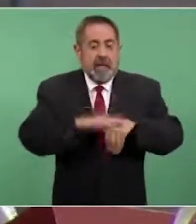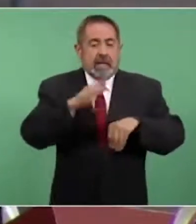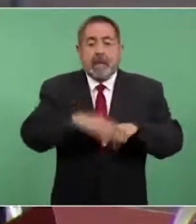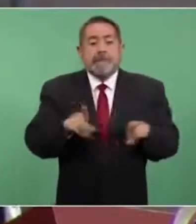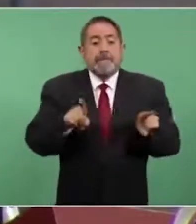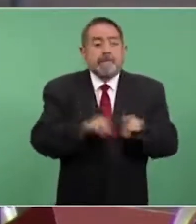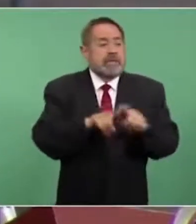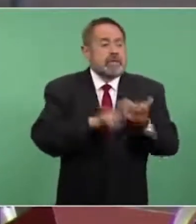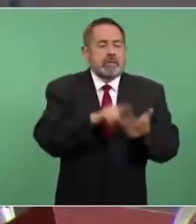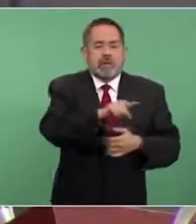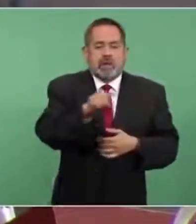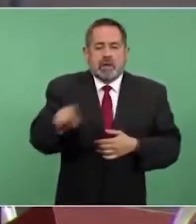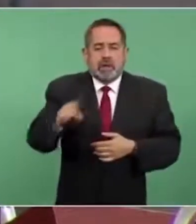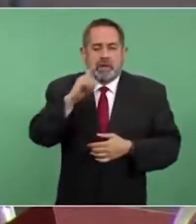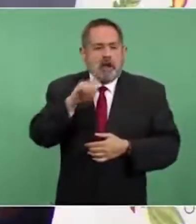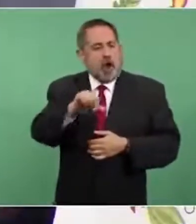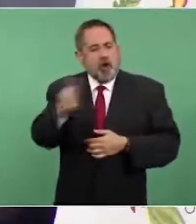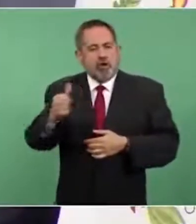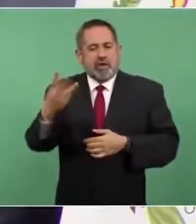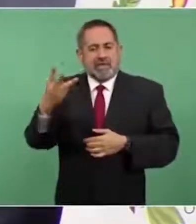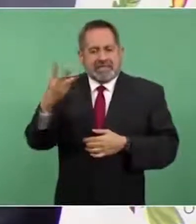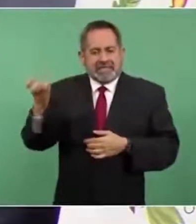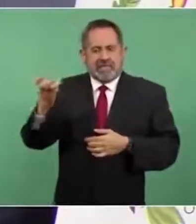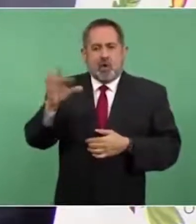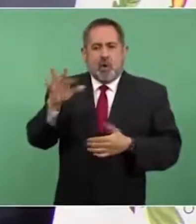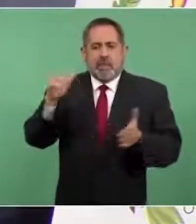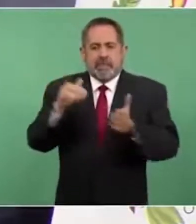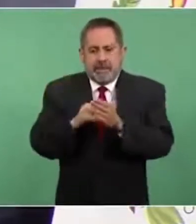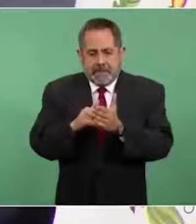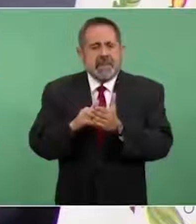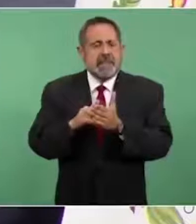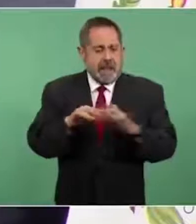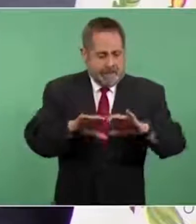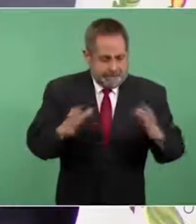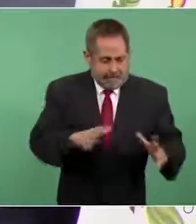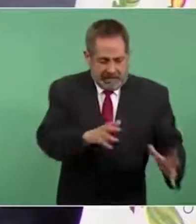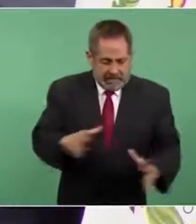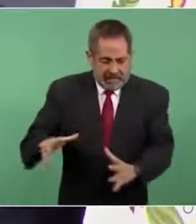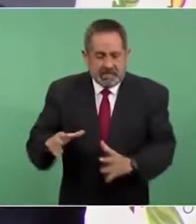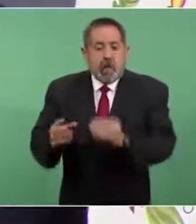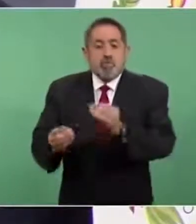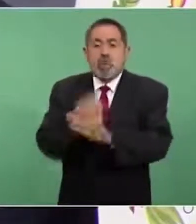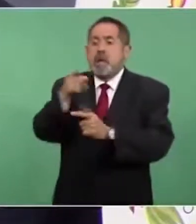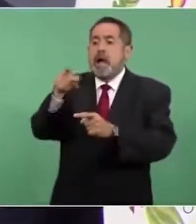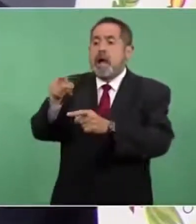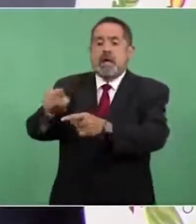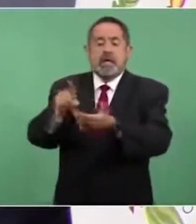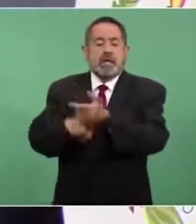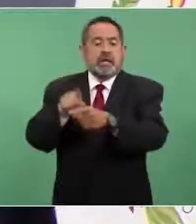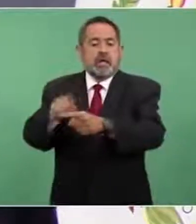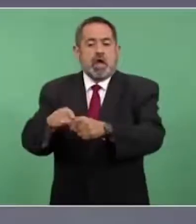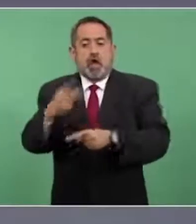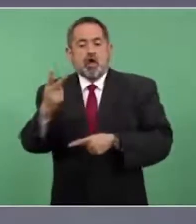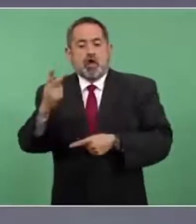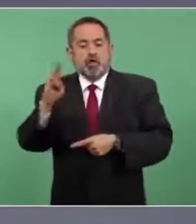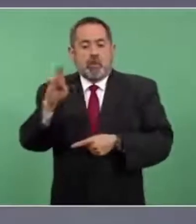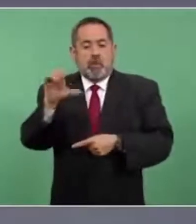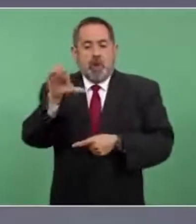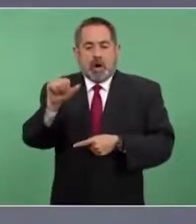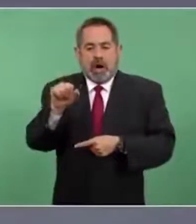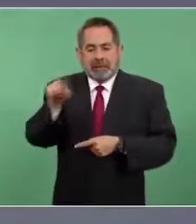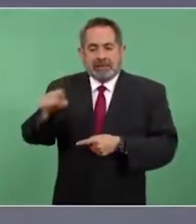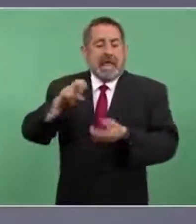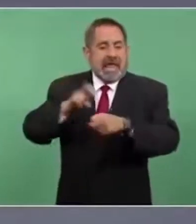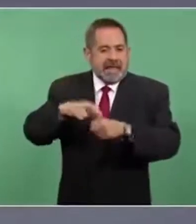cantidad, otros 340.000 barriles en la nueva refinería de Dos Bocas,